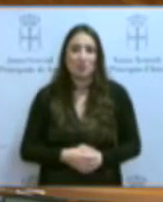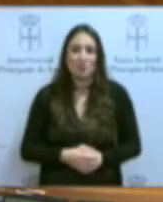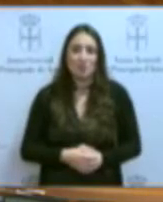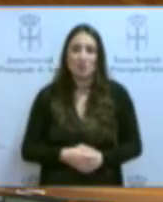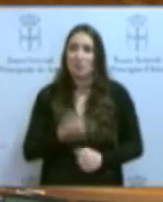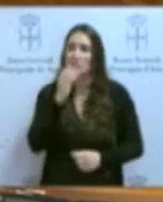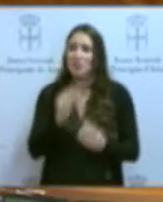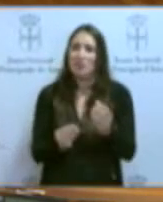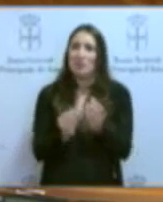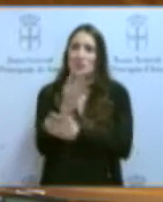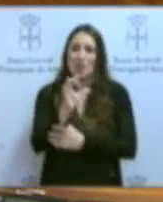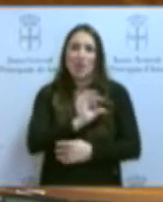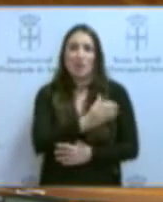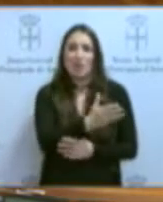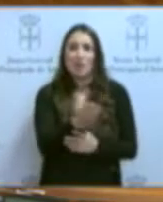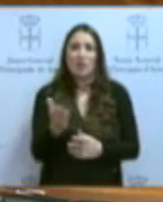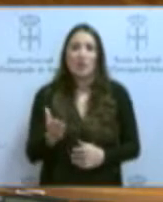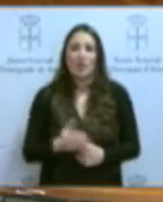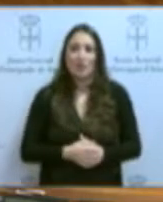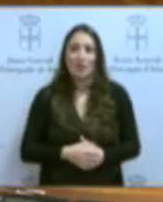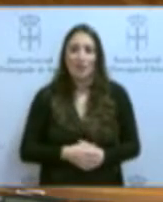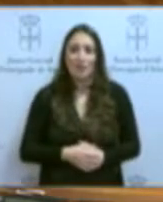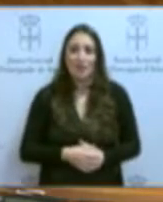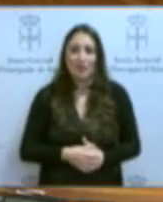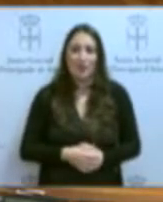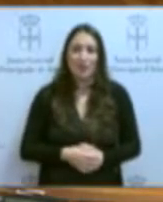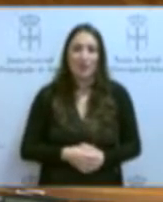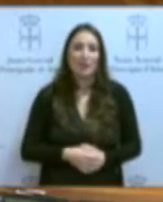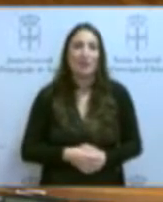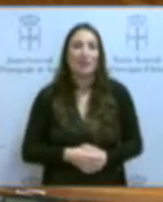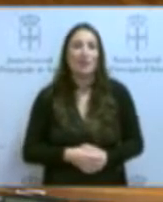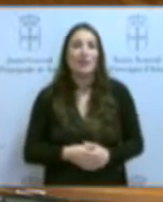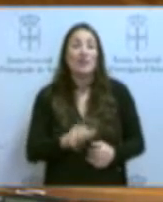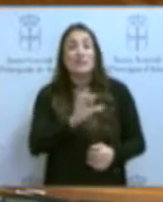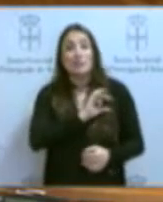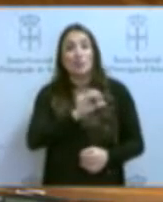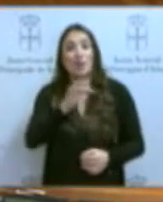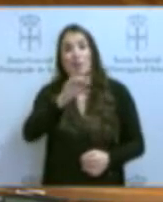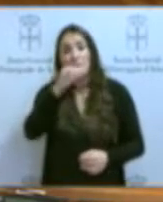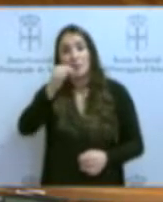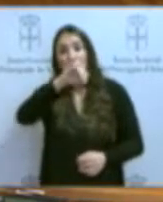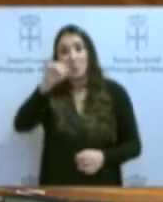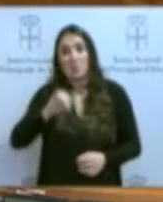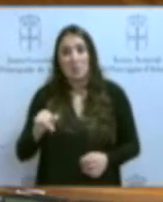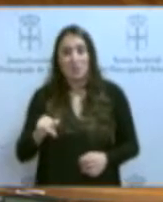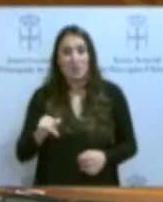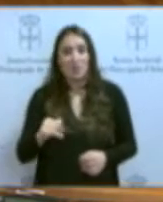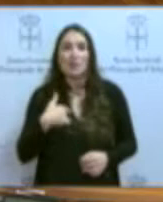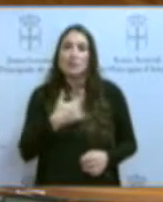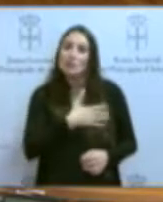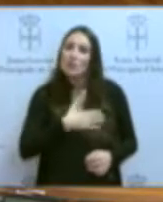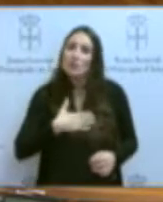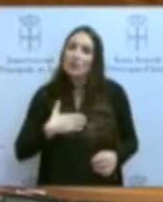Buenos días, señorías, señor presidente, señora Fernández Gómez. Sí me gustaría matizar una de